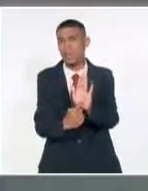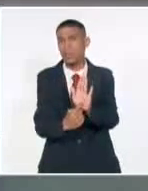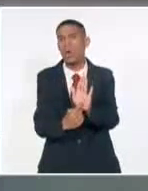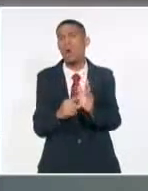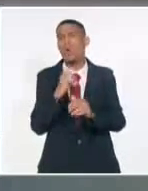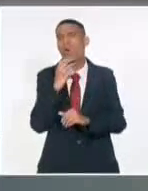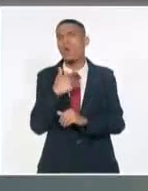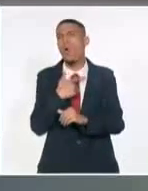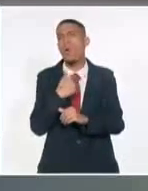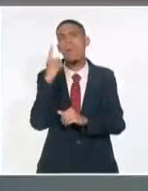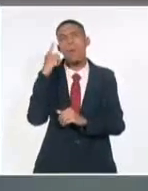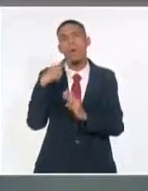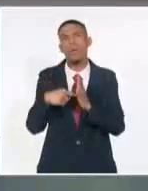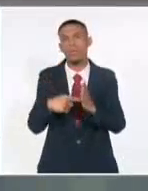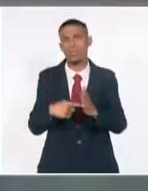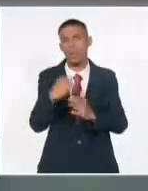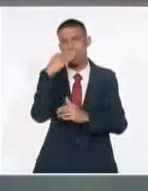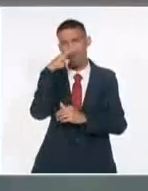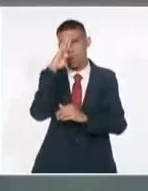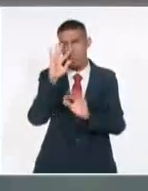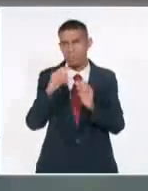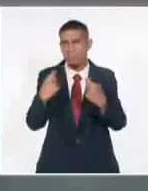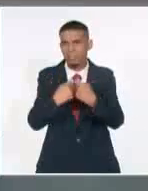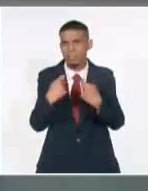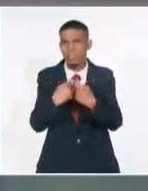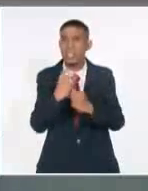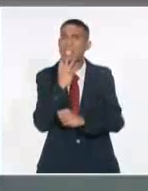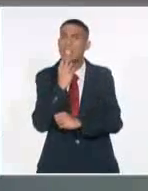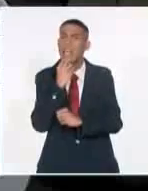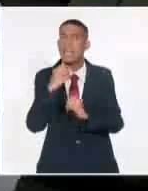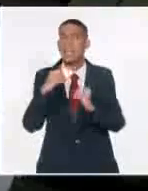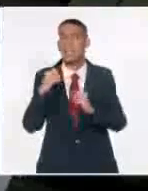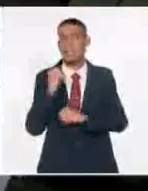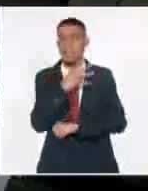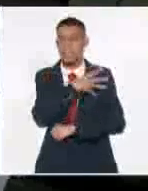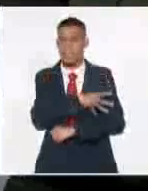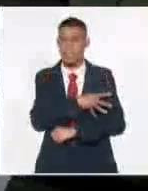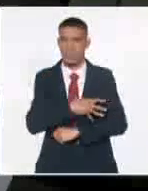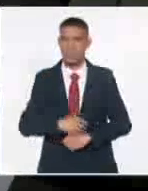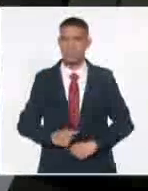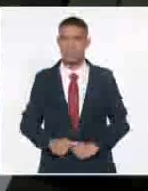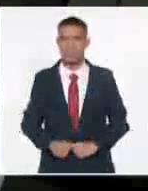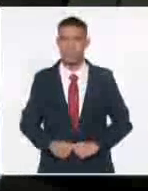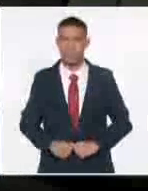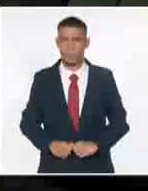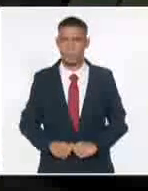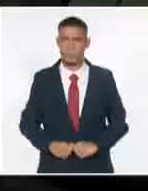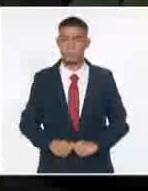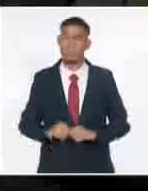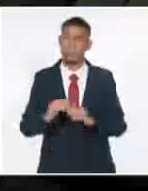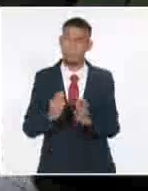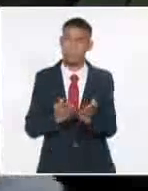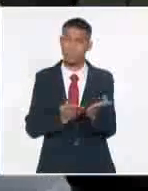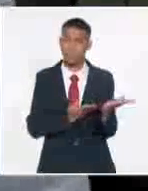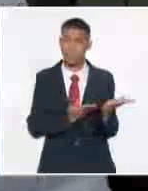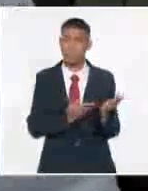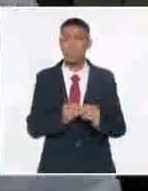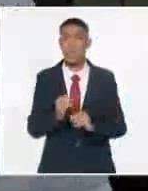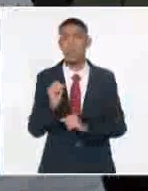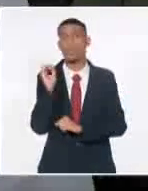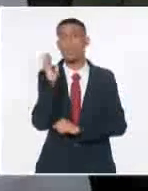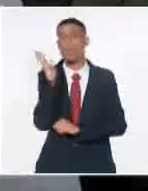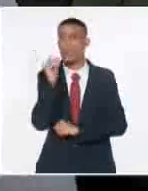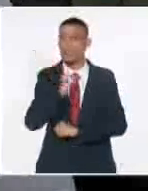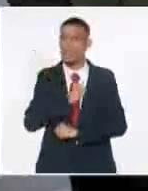el conflicto bélico en Medio Oriente entre Israel y Palestina. Les damos la bienvenida a la conferencia